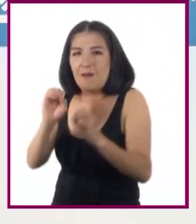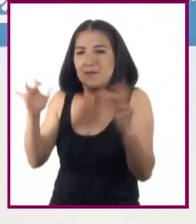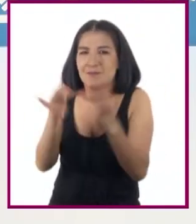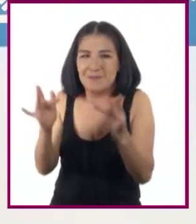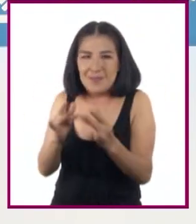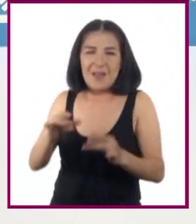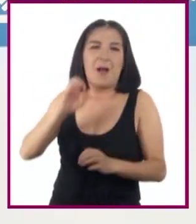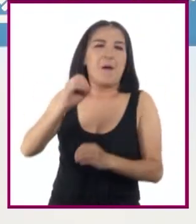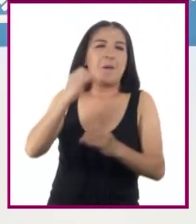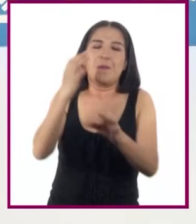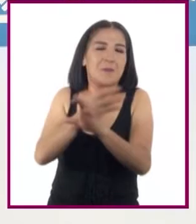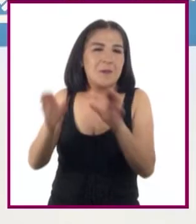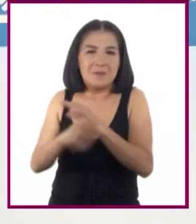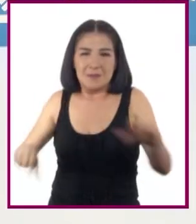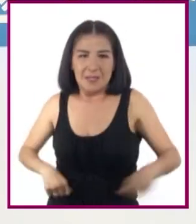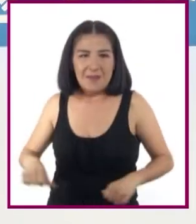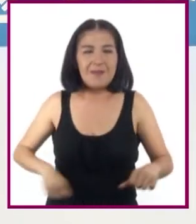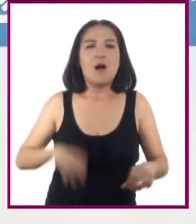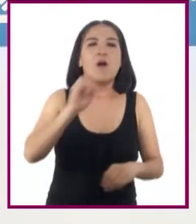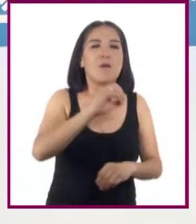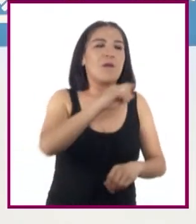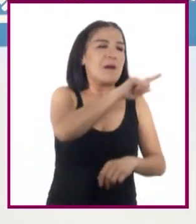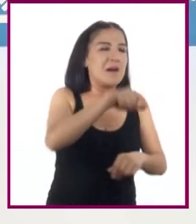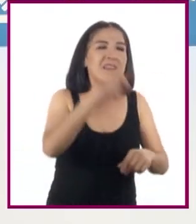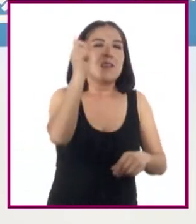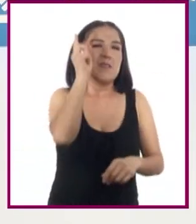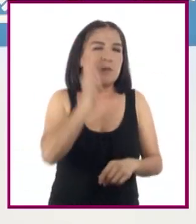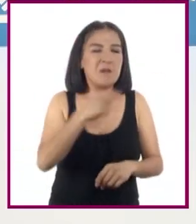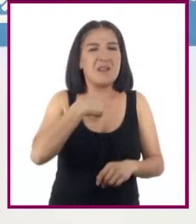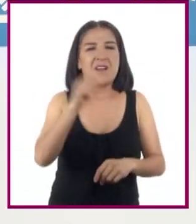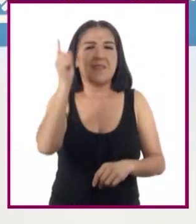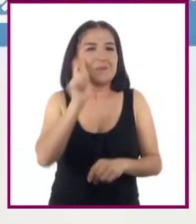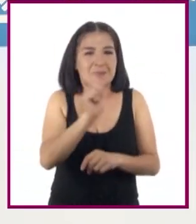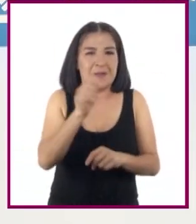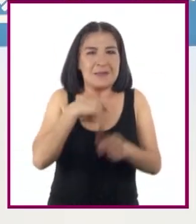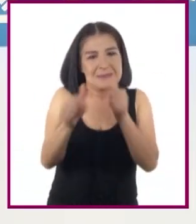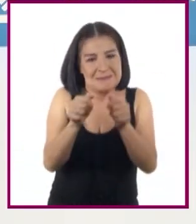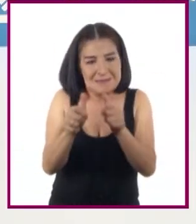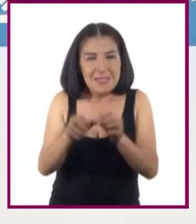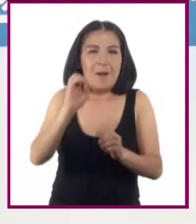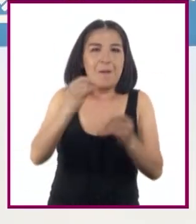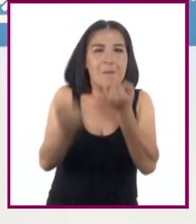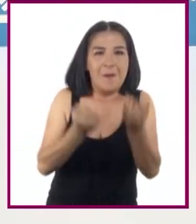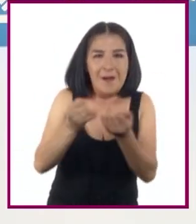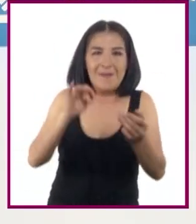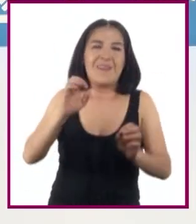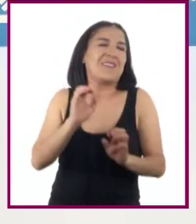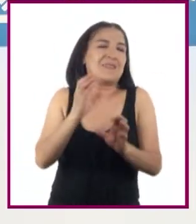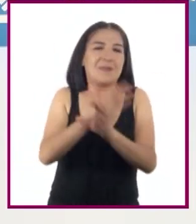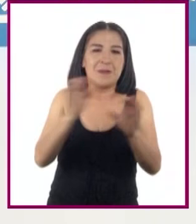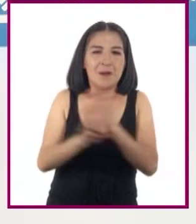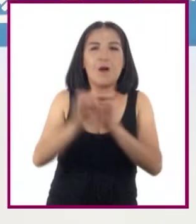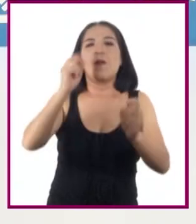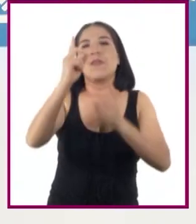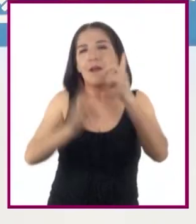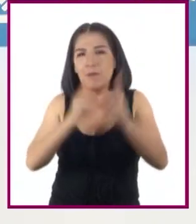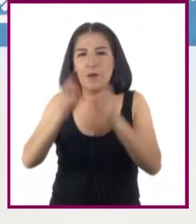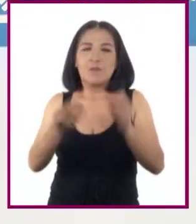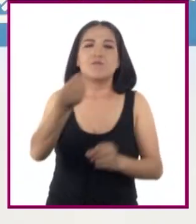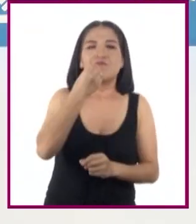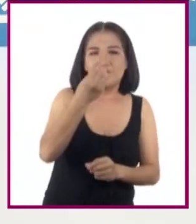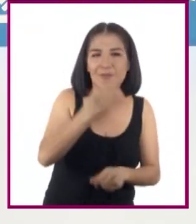una sensación de bienestar. También le resta valor a otras actividades, como el deporte, alimentación,